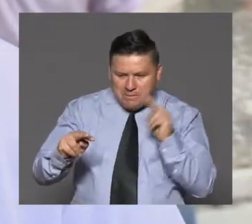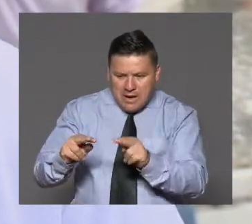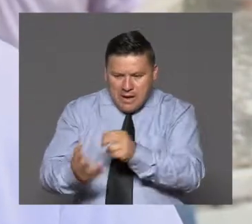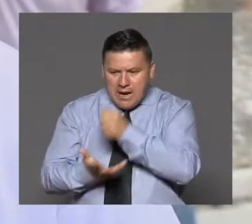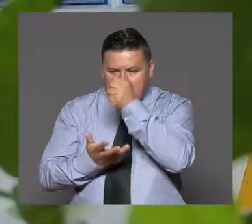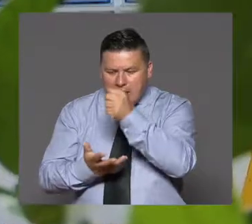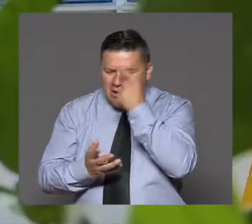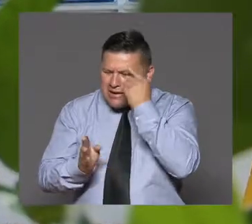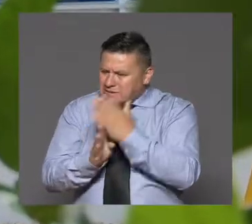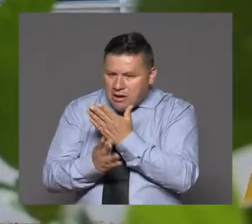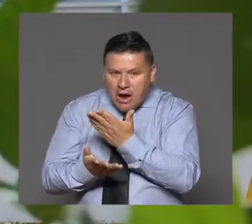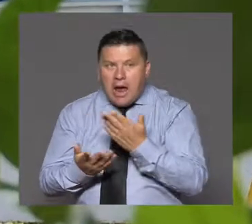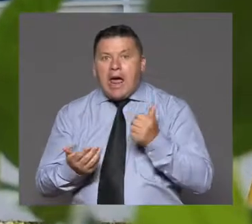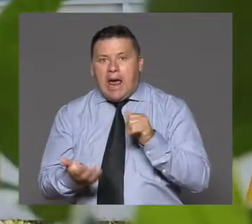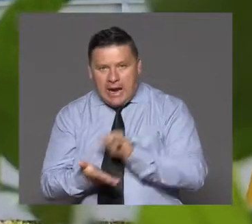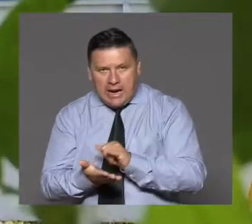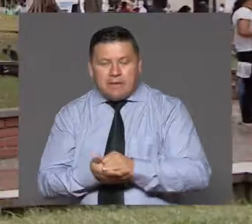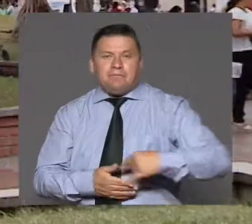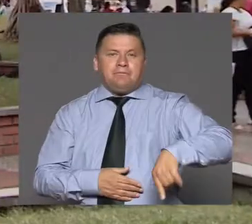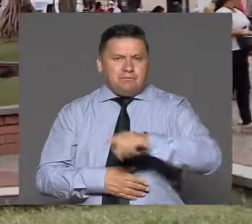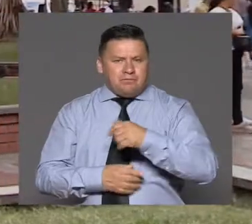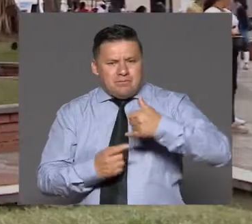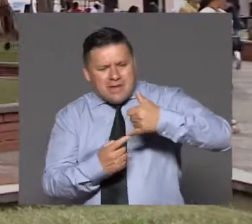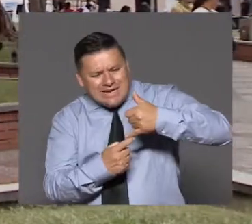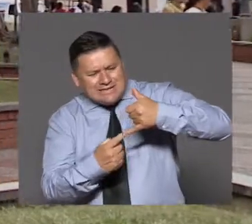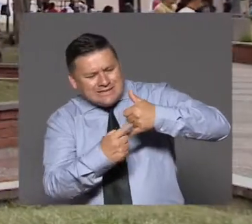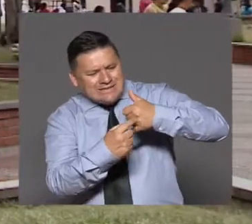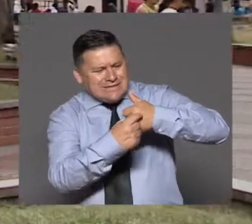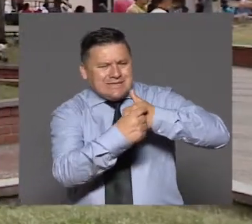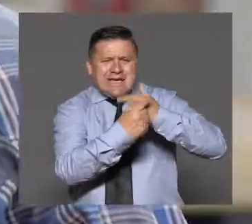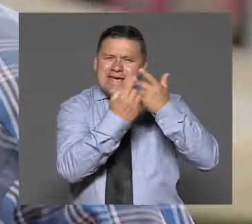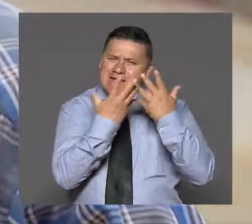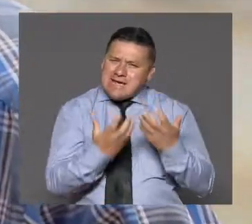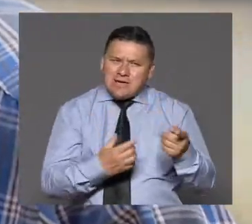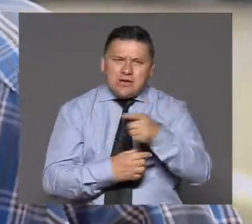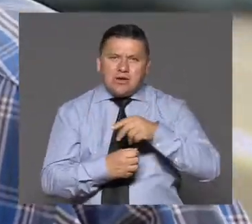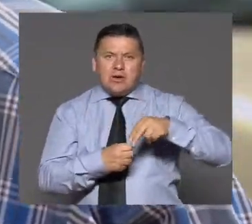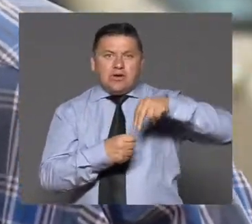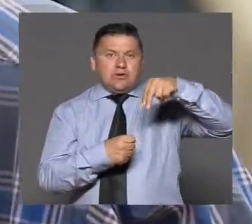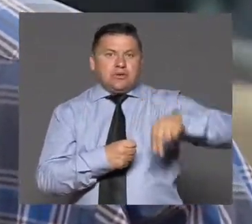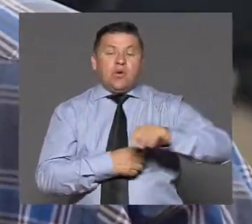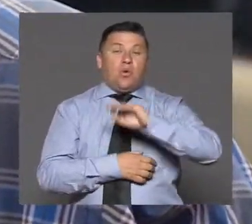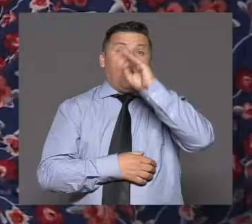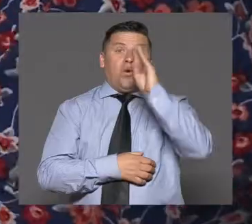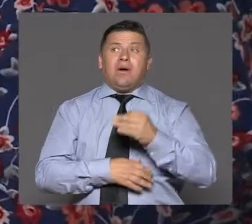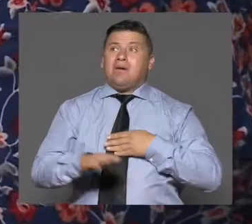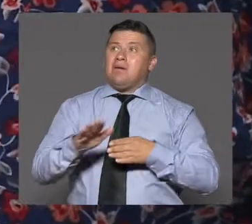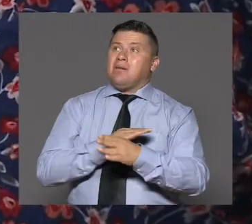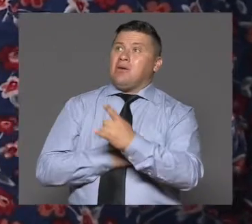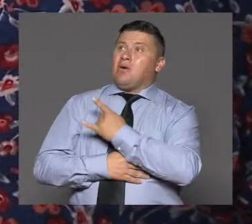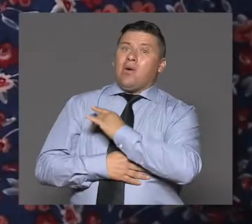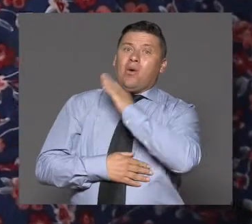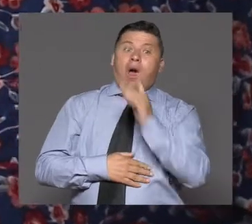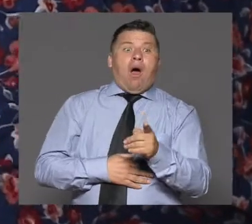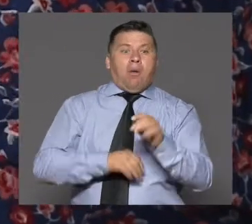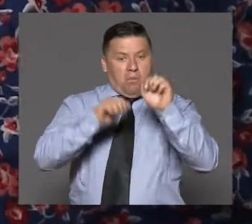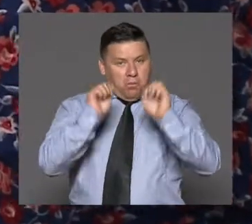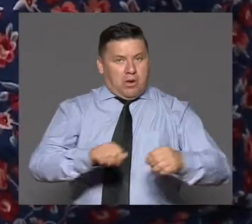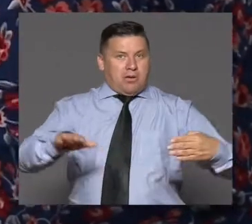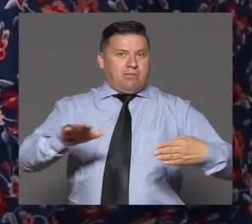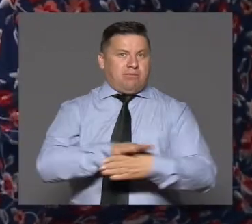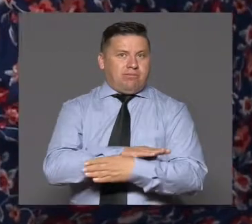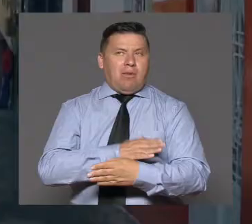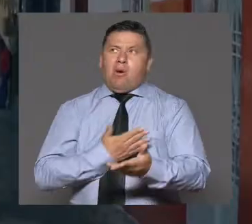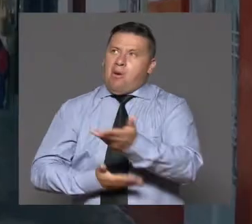a la problemática. Llegar a todos los rincones del país ha permitido que ciudadanos que nunca tuvieron acceso a la educación superior